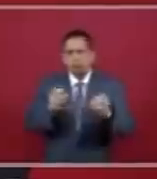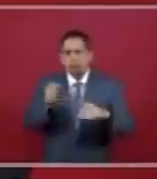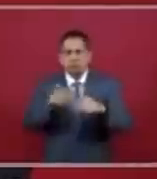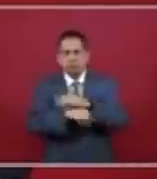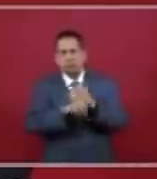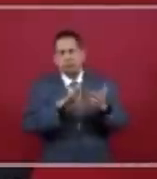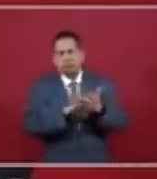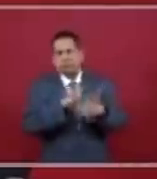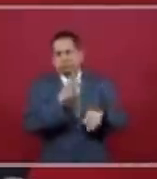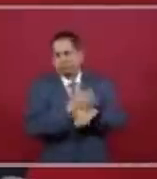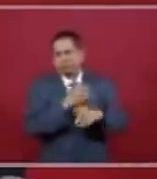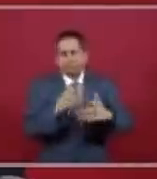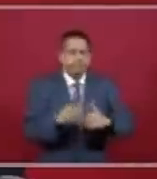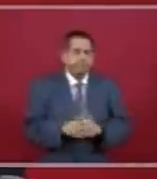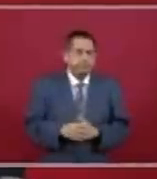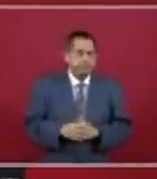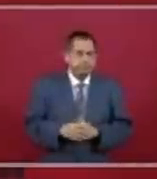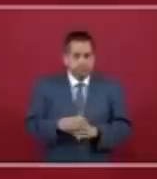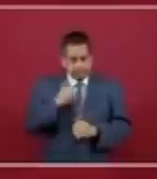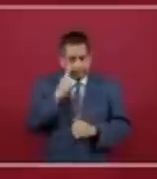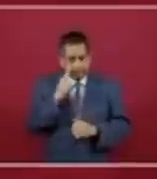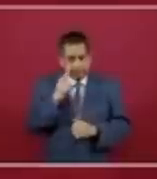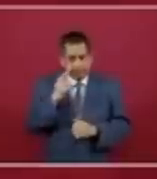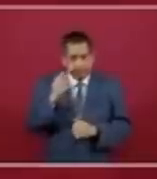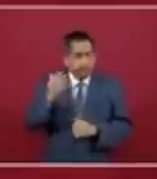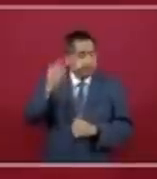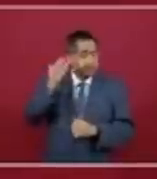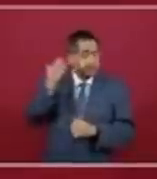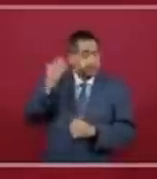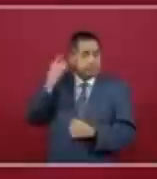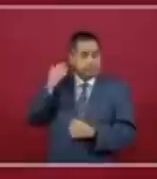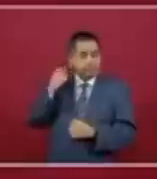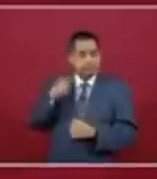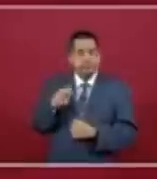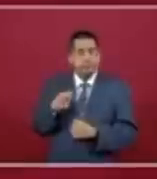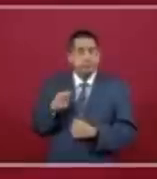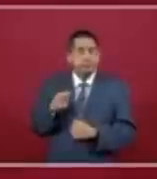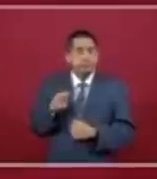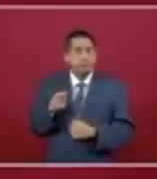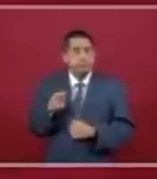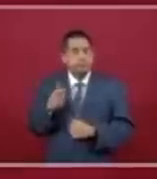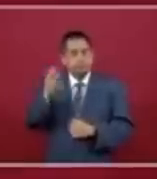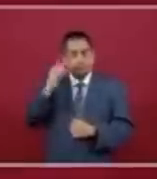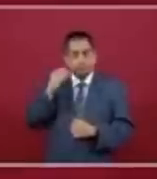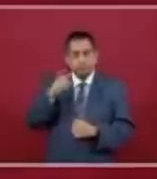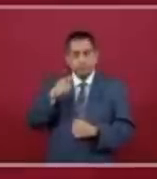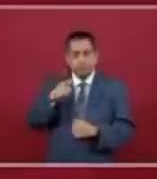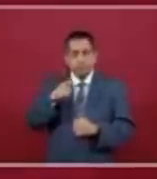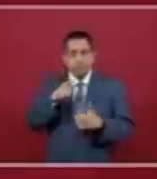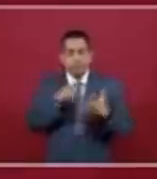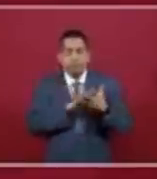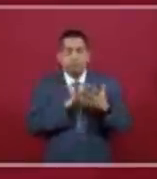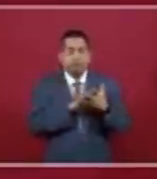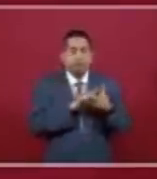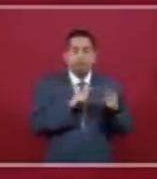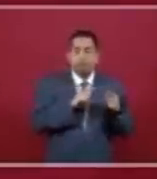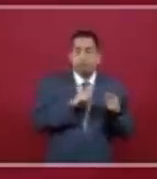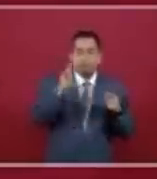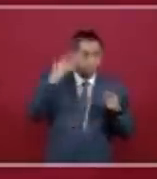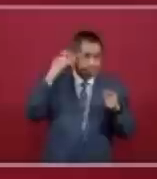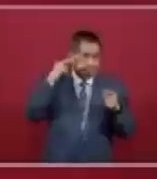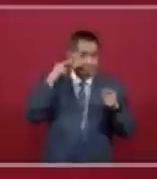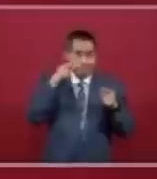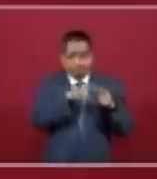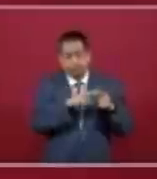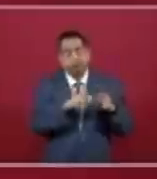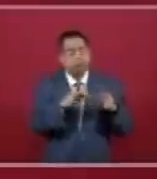este caso, anteriormente la autoridad del sistema penitenciario es quien tenía la atribución